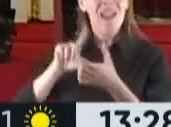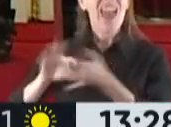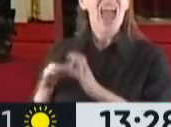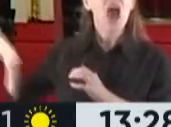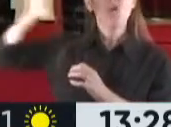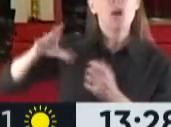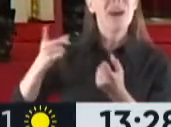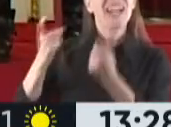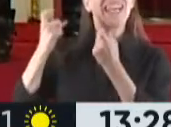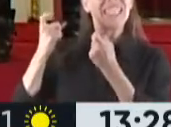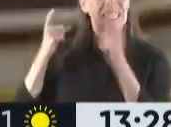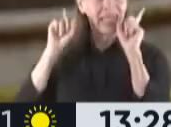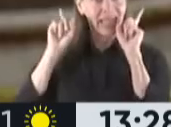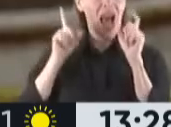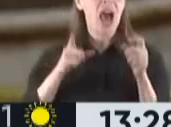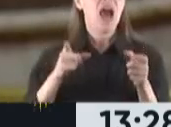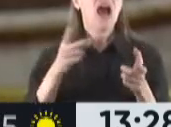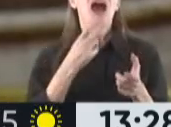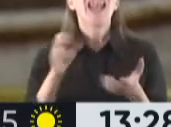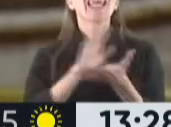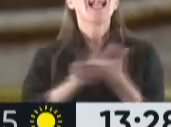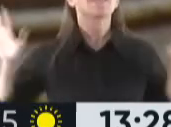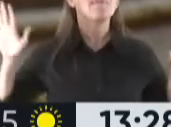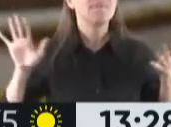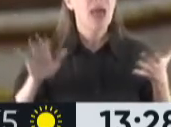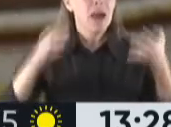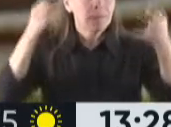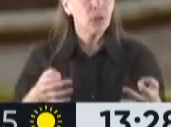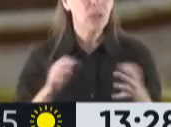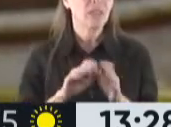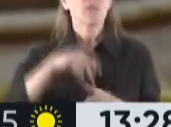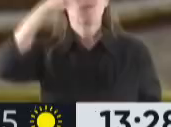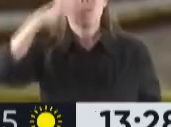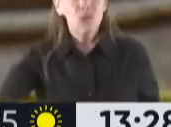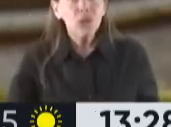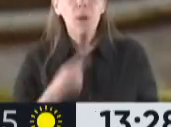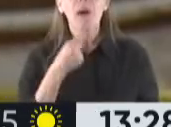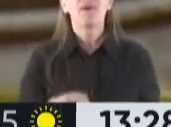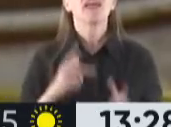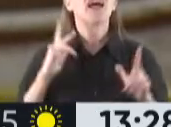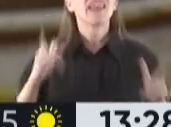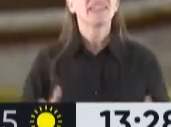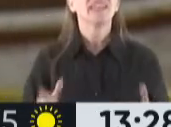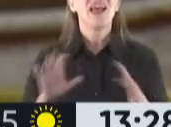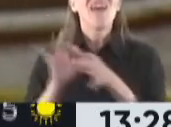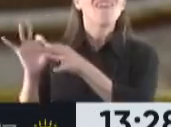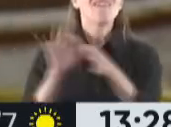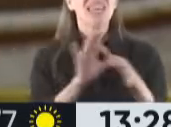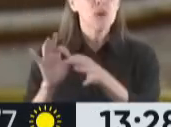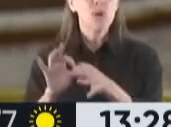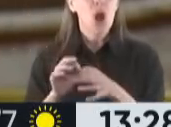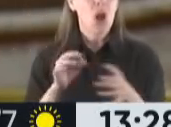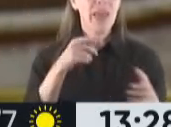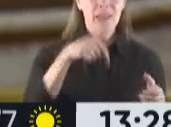de energía limpia que sea fiable. Concluyamos, pues, diciendo que nuestra relación es de